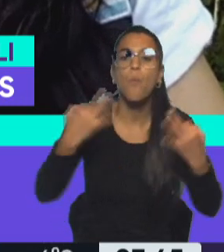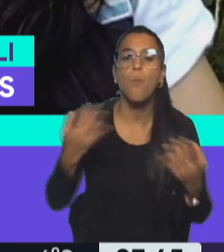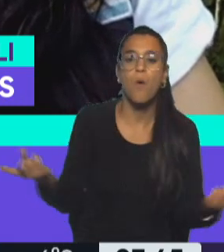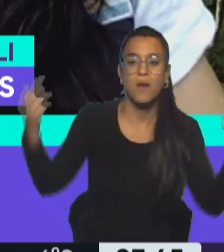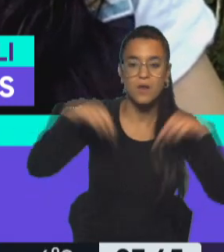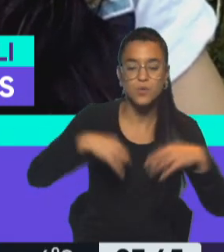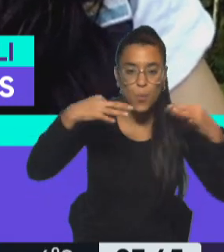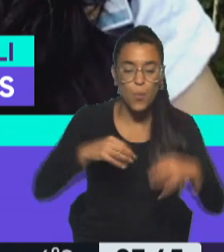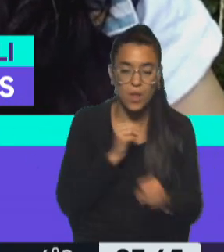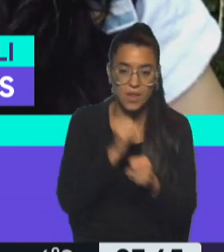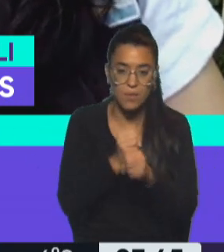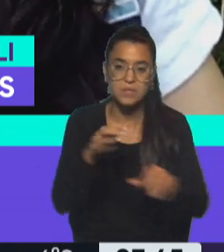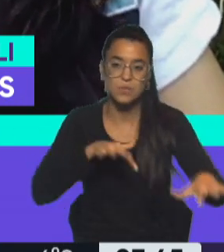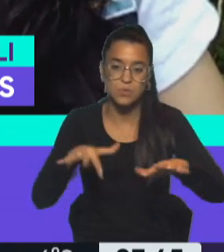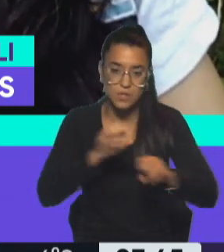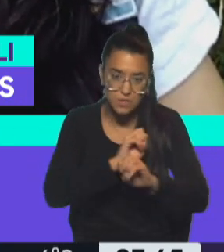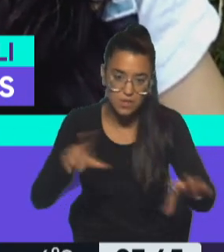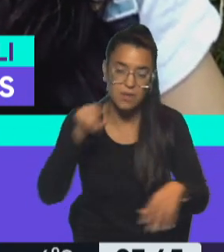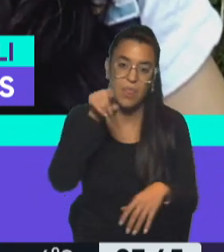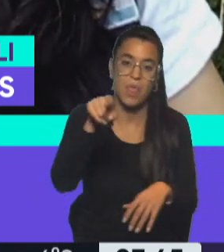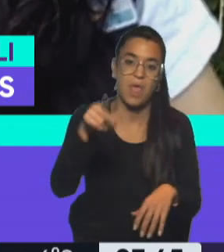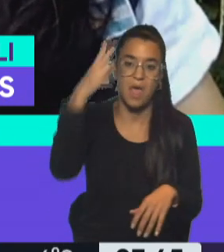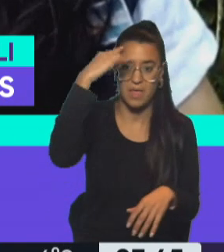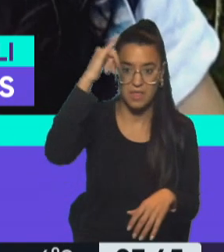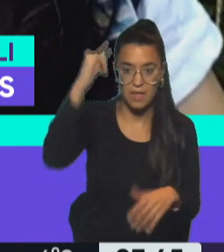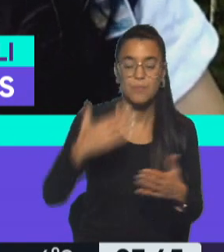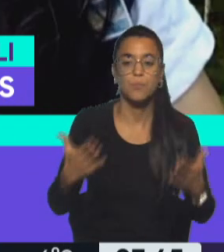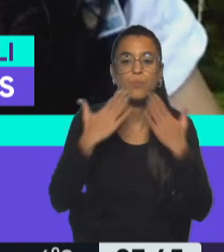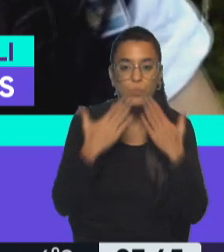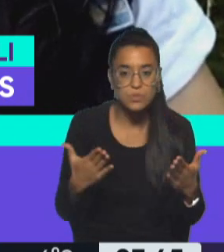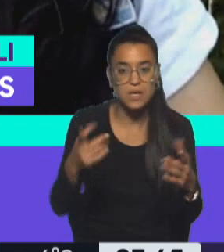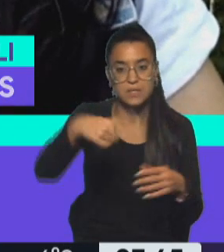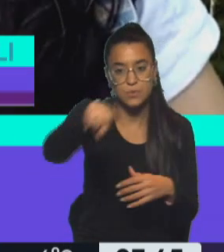y buen trabajo en el marco de la situación crítica que sigue enfrentando el país. Muchísimas gracias a ustedes.